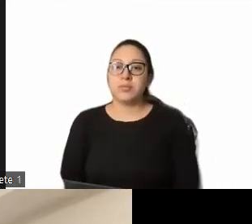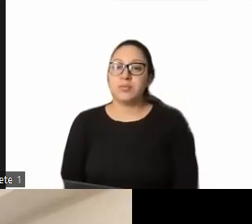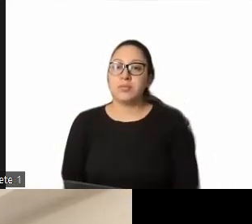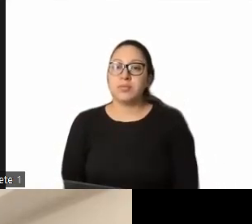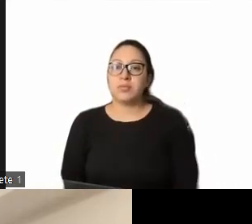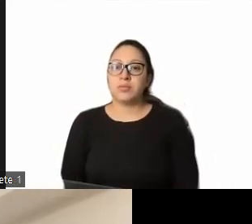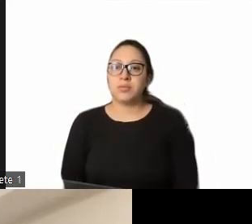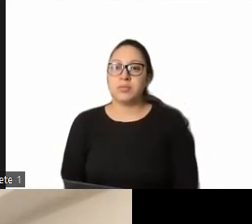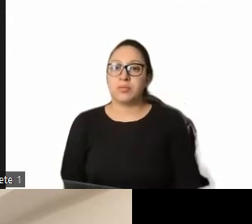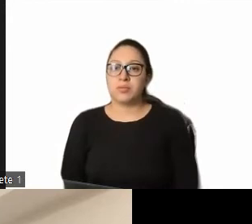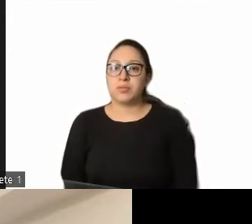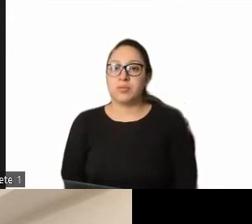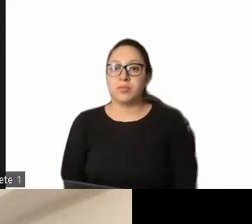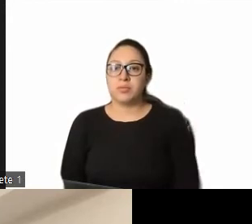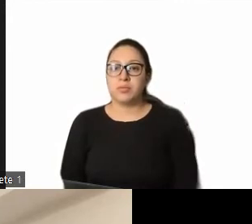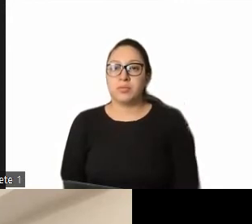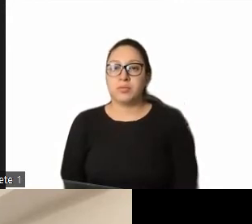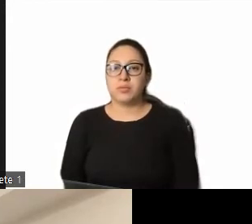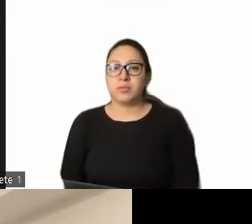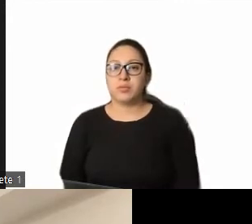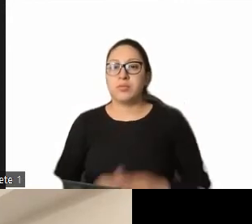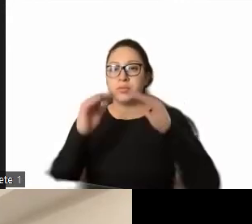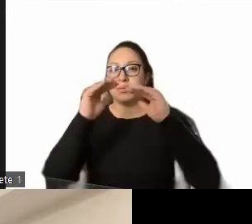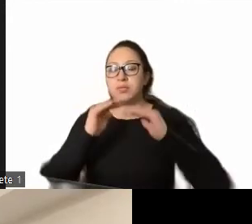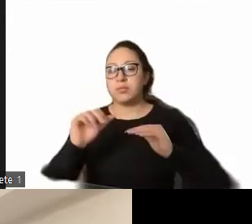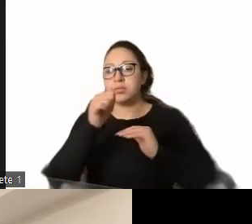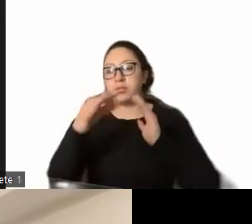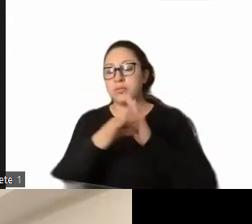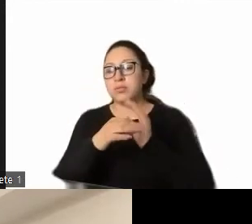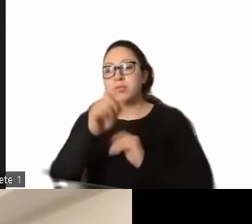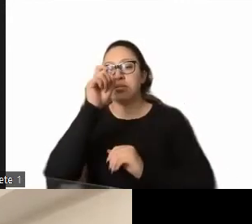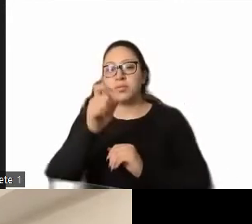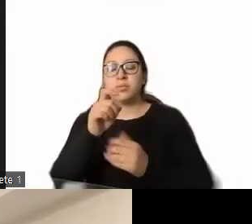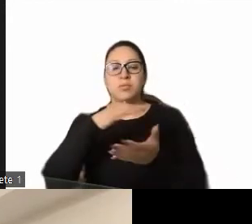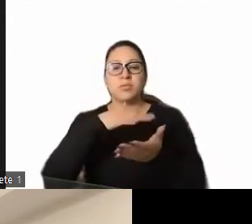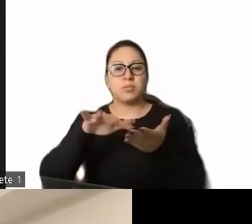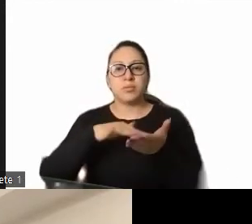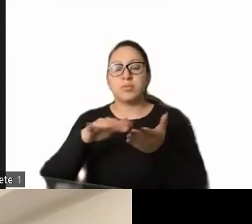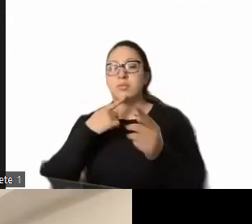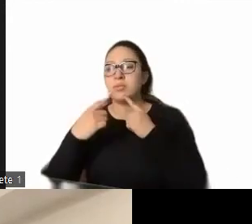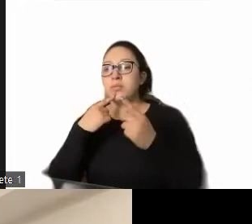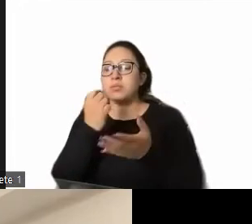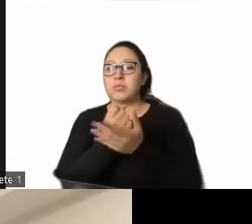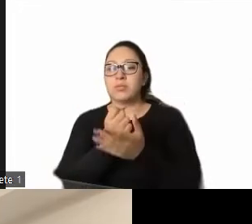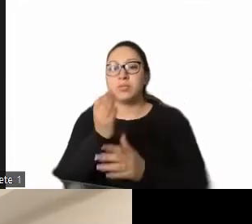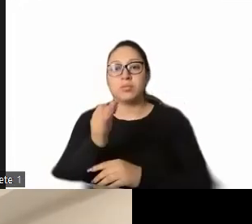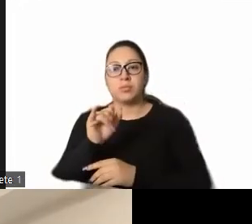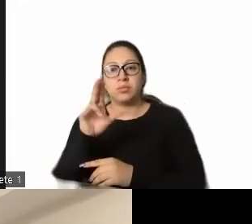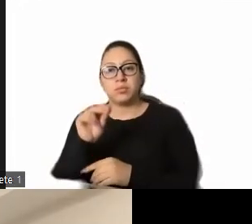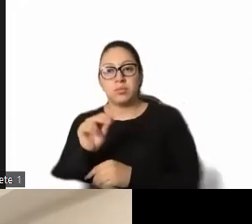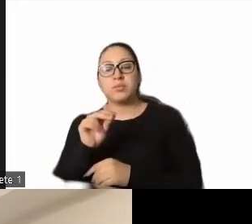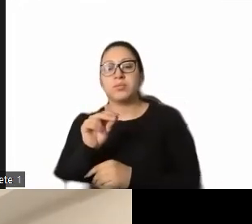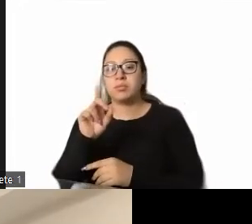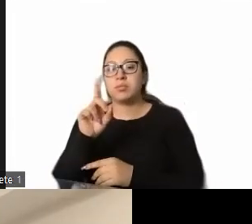Queda sentado el orden del día. El siguiente punto del orden del día corresponde a la lectura, discusión y, en su caso, aprobación del dictamen en